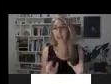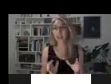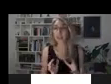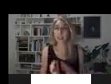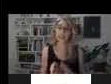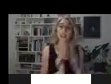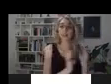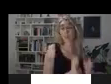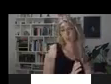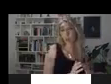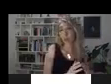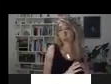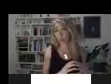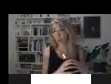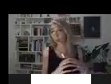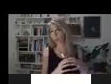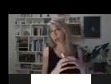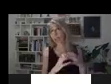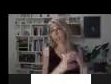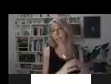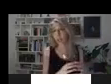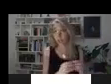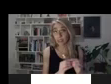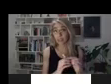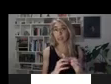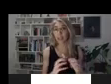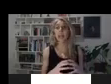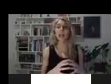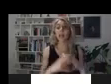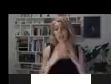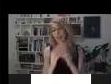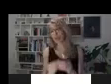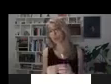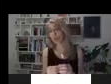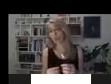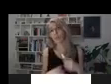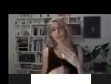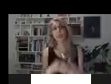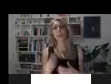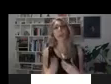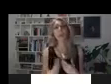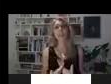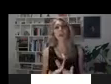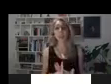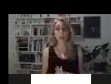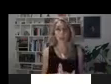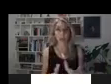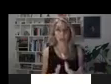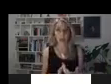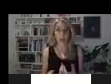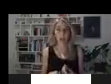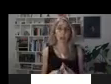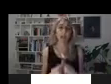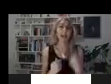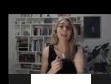en estas instancias es, por un lado, alguien que nos represente, y por supuesto el presupuesto que esto lleva